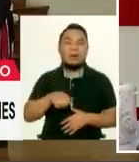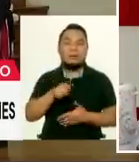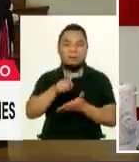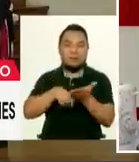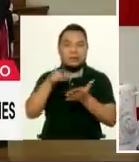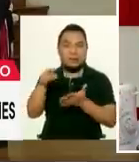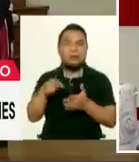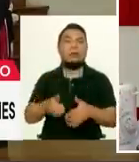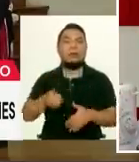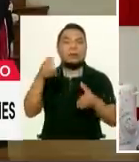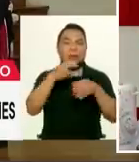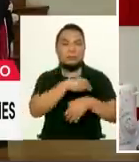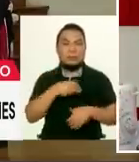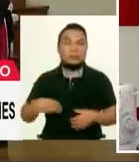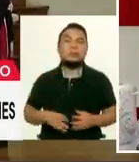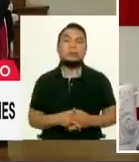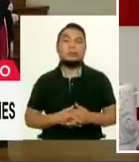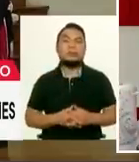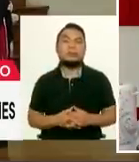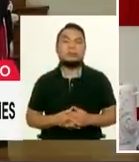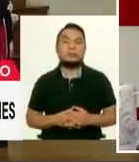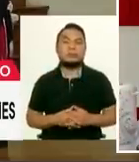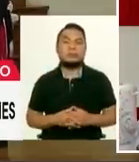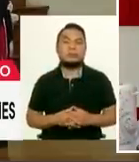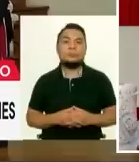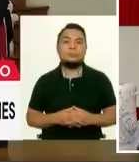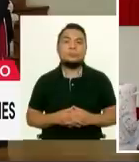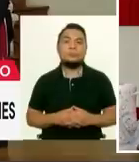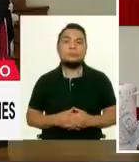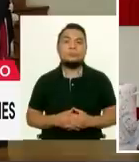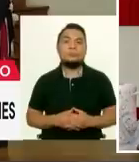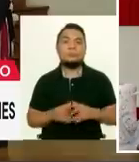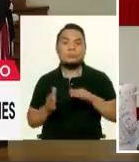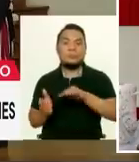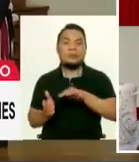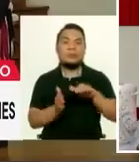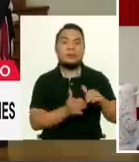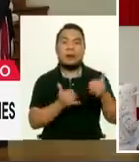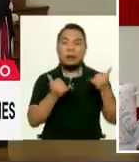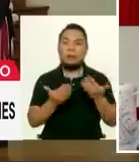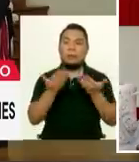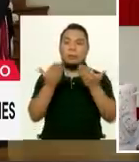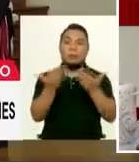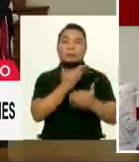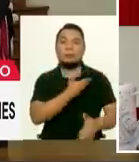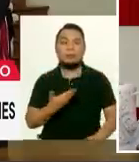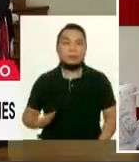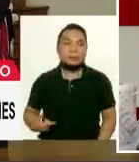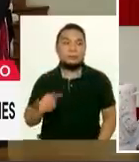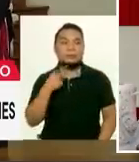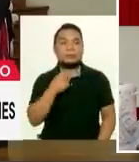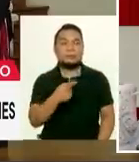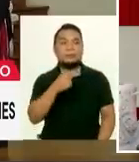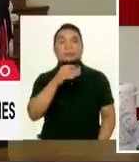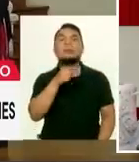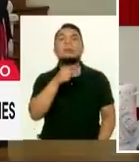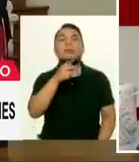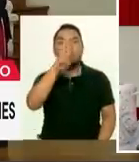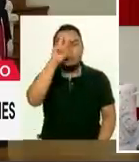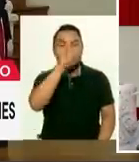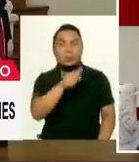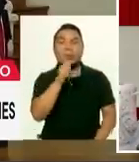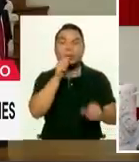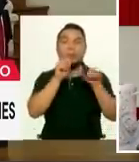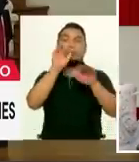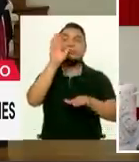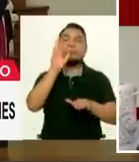digo que son rateros, yo no digo que son corruptos. No, yo lo que he dicho es que son personas cuestionables como